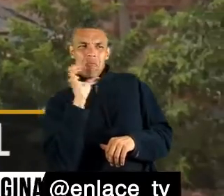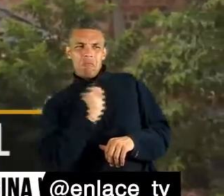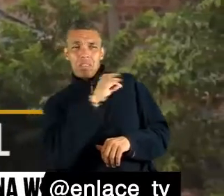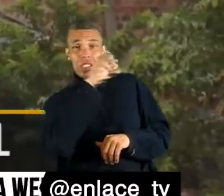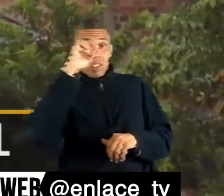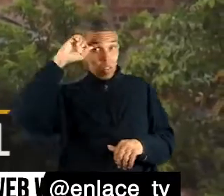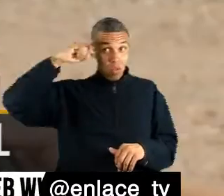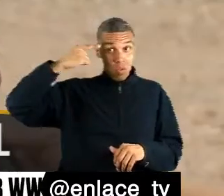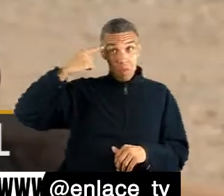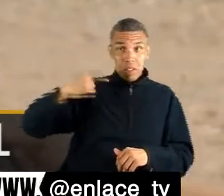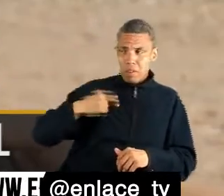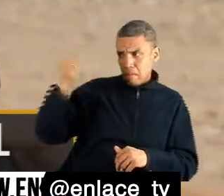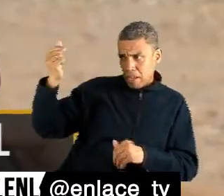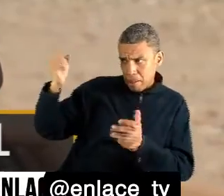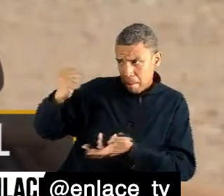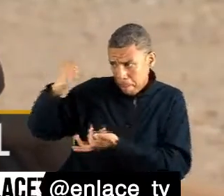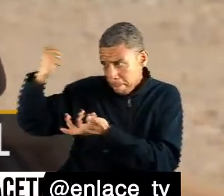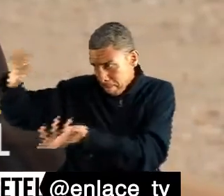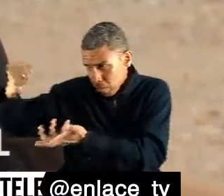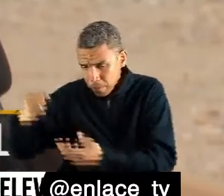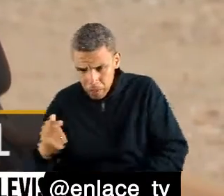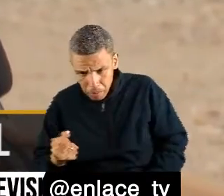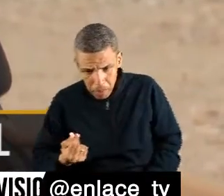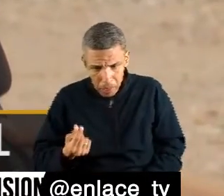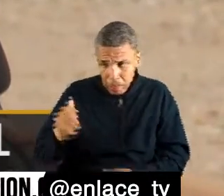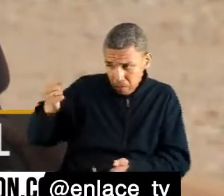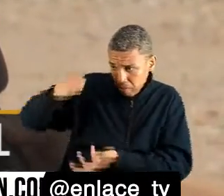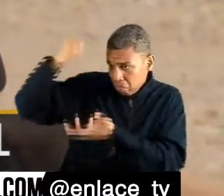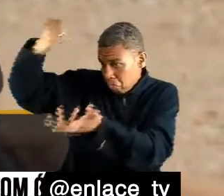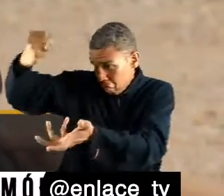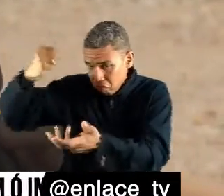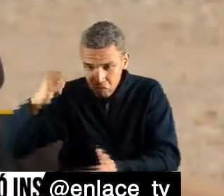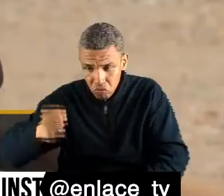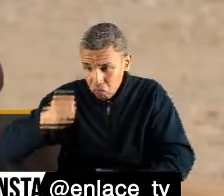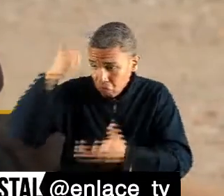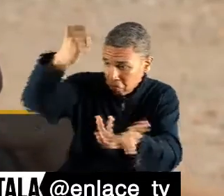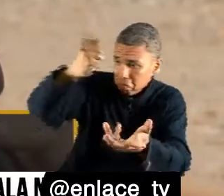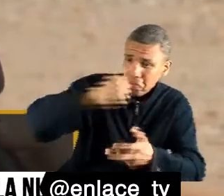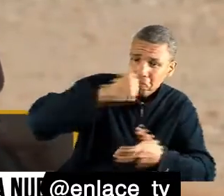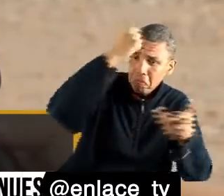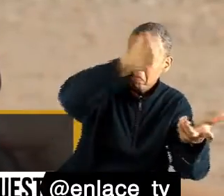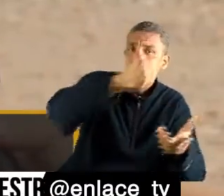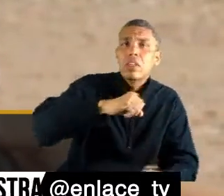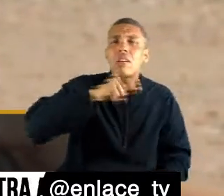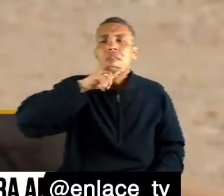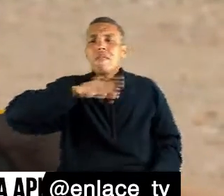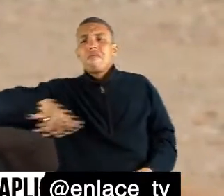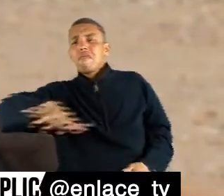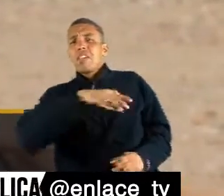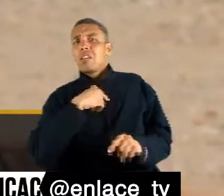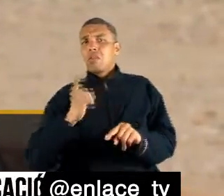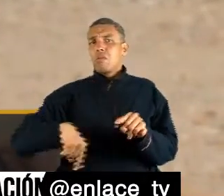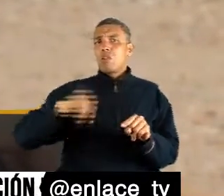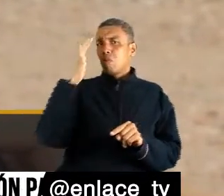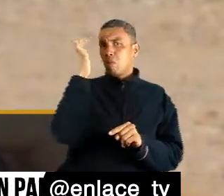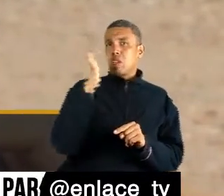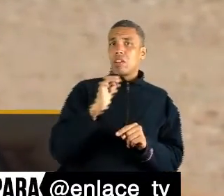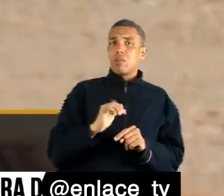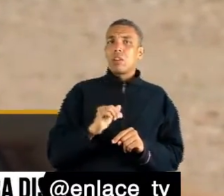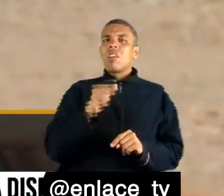la venden, les pagan y esos son lícitos. Pero la mía no puedo vender ni me pagan porque la mía es